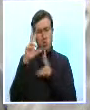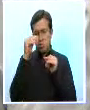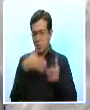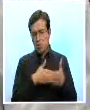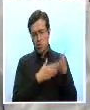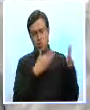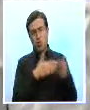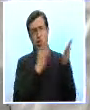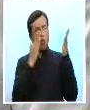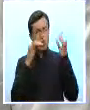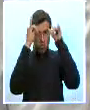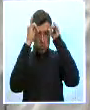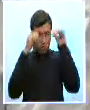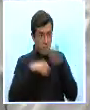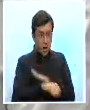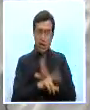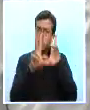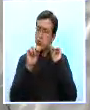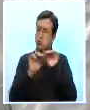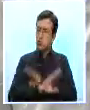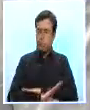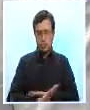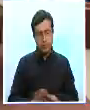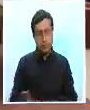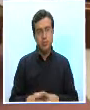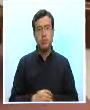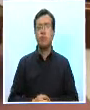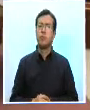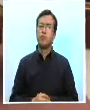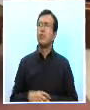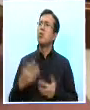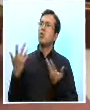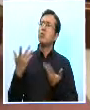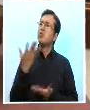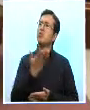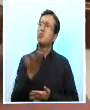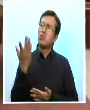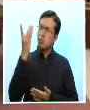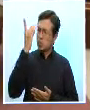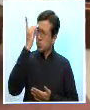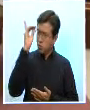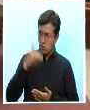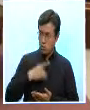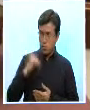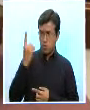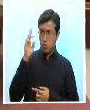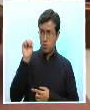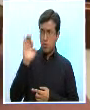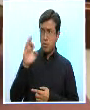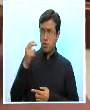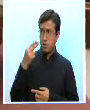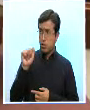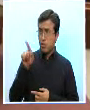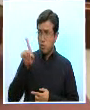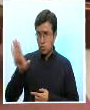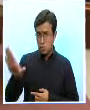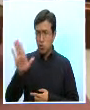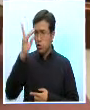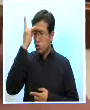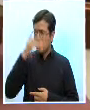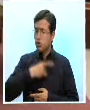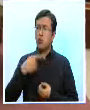de la muerte del animal en los espectáculos públicos como catalogan ustedes y Empiezo con usted Marta esta decisión del pueblo quiteño